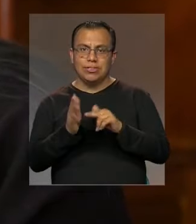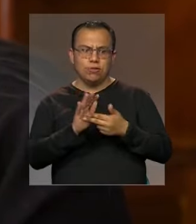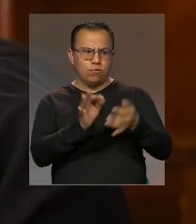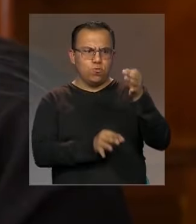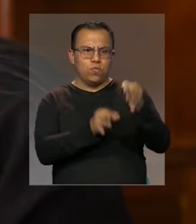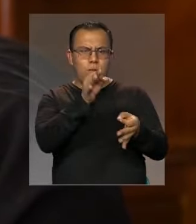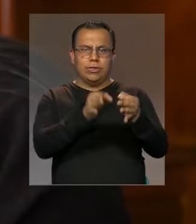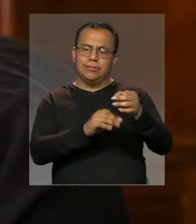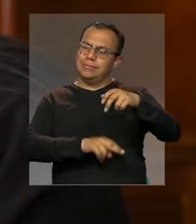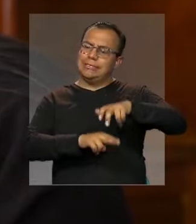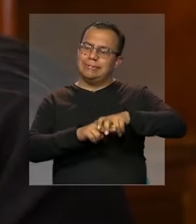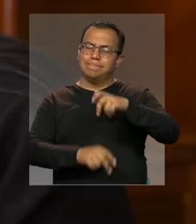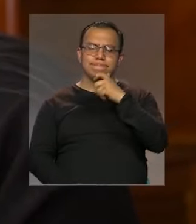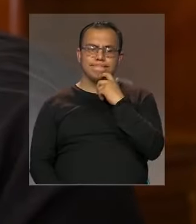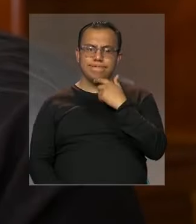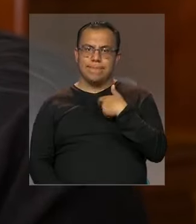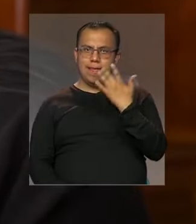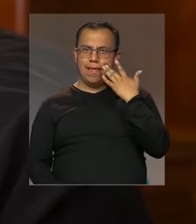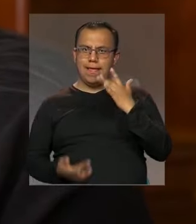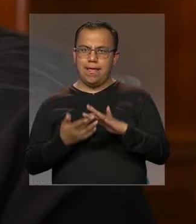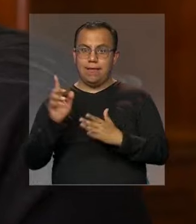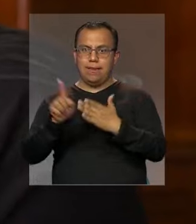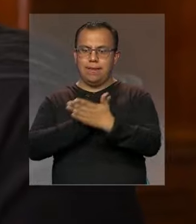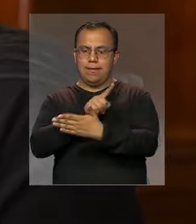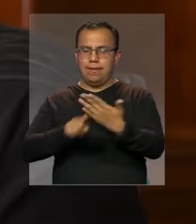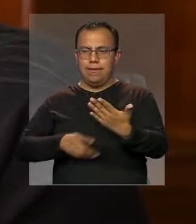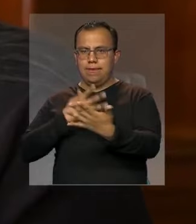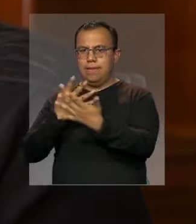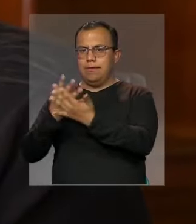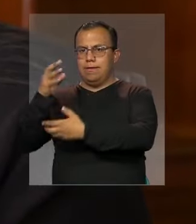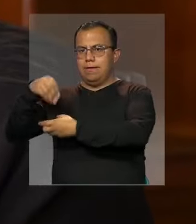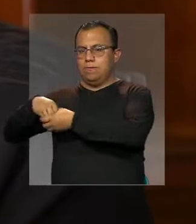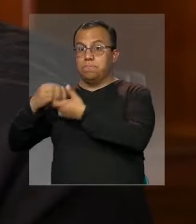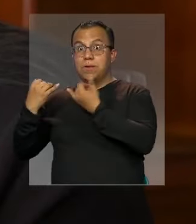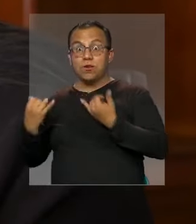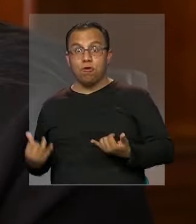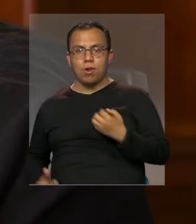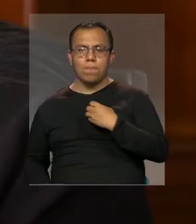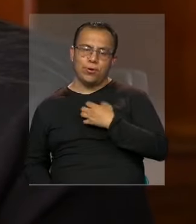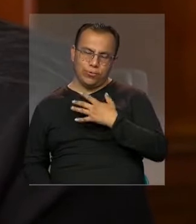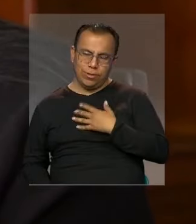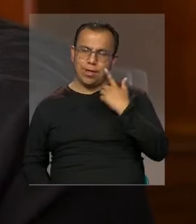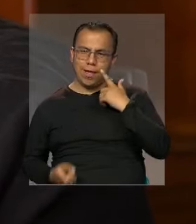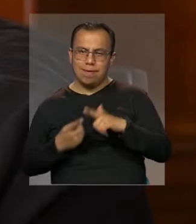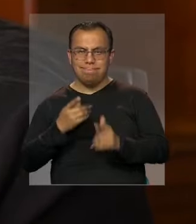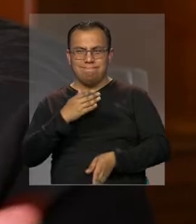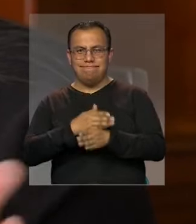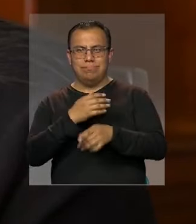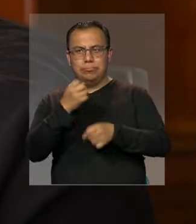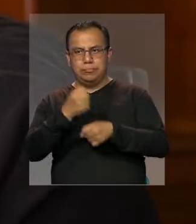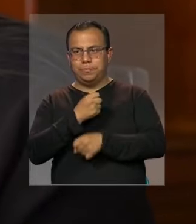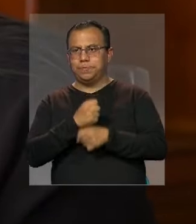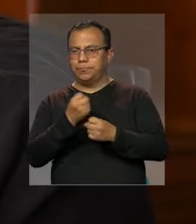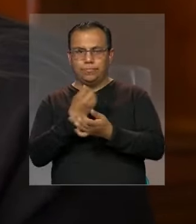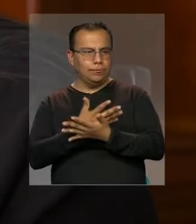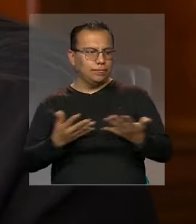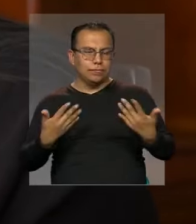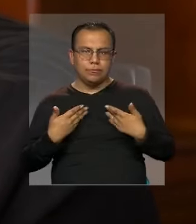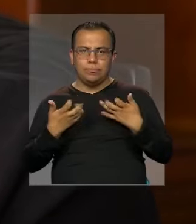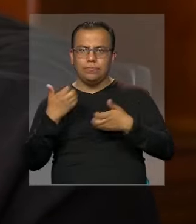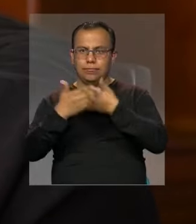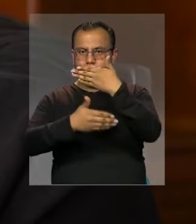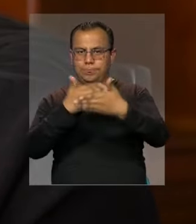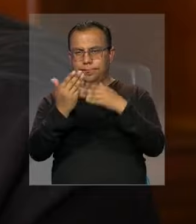ellos como quien dice, me privaron de la libertad y pues hoy en día me están dando una oportunidad para yo seguir adelante con todos mis sueños y